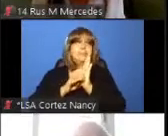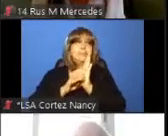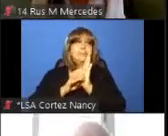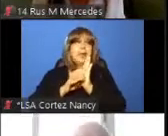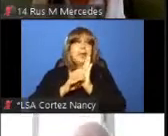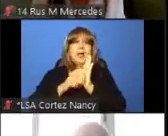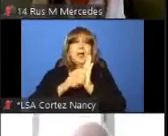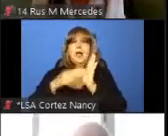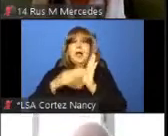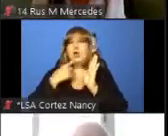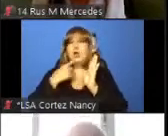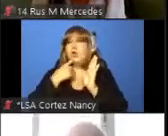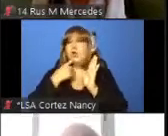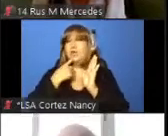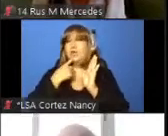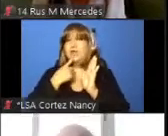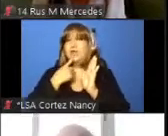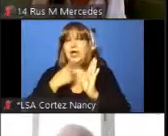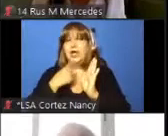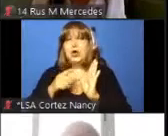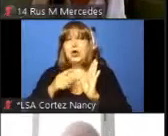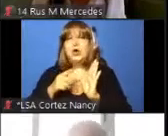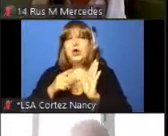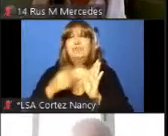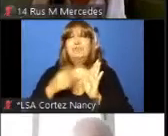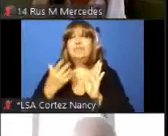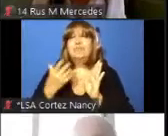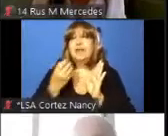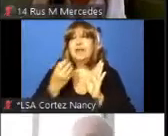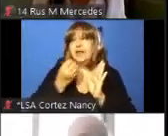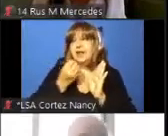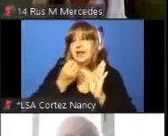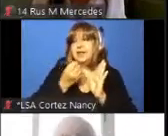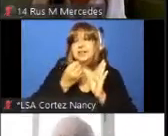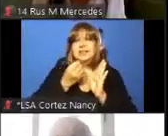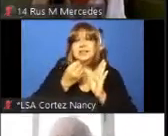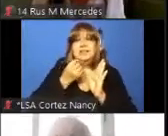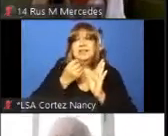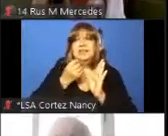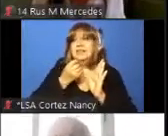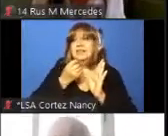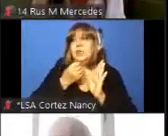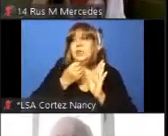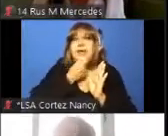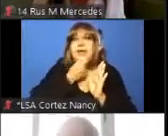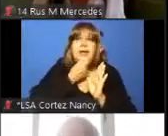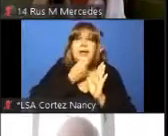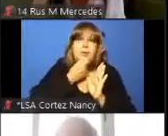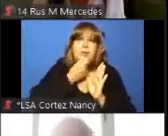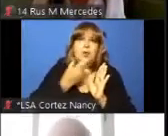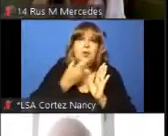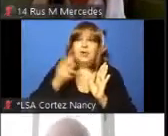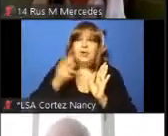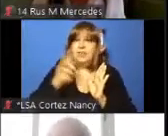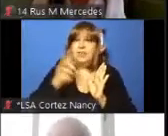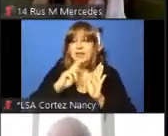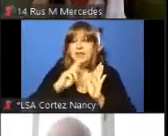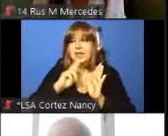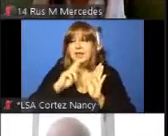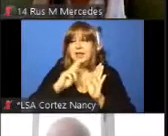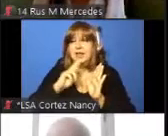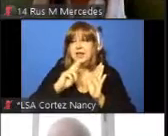pongo en un pedestal y criticó a los periodistas estoy tomando lo que planteo la red par que es un colectivo de